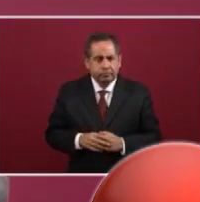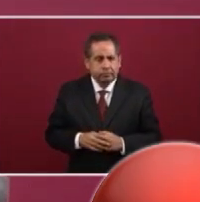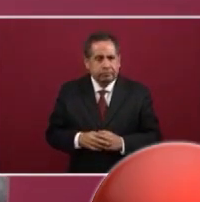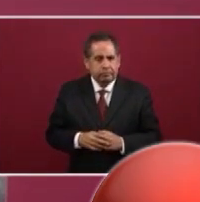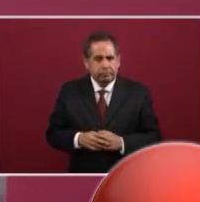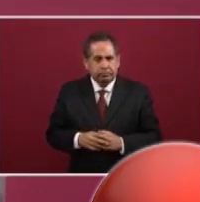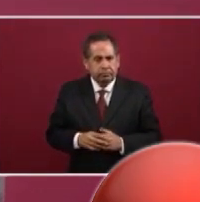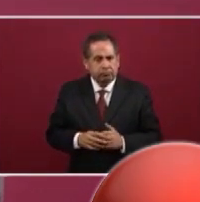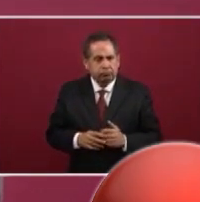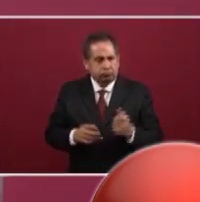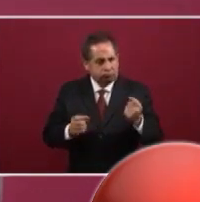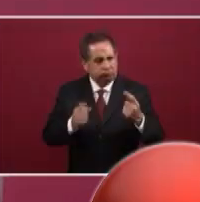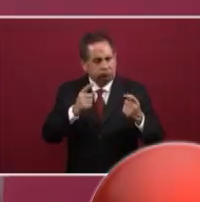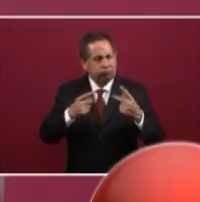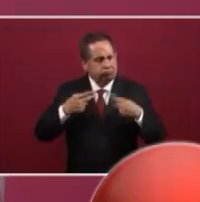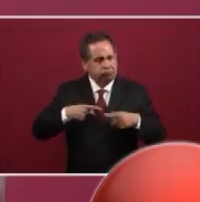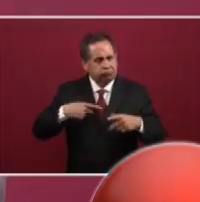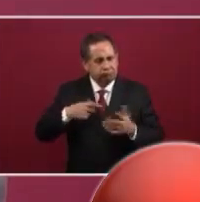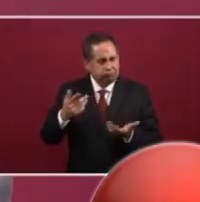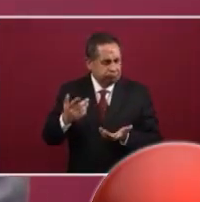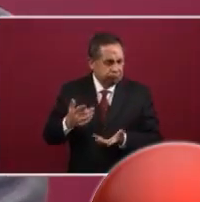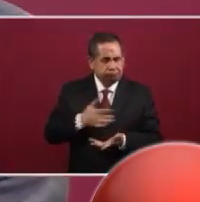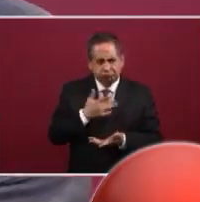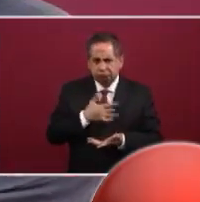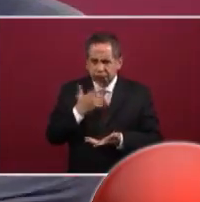de buena fe y a veces